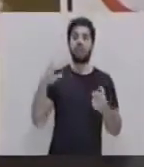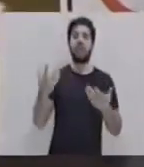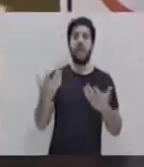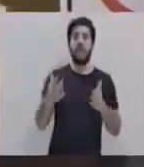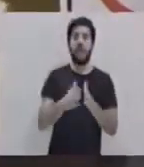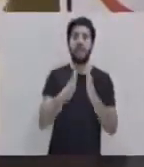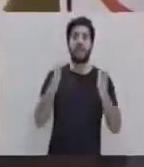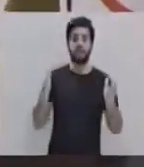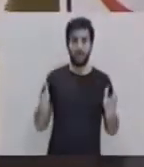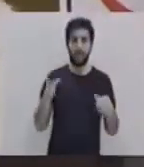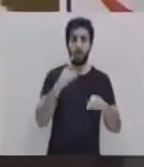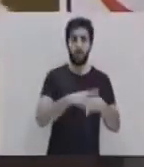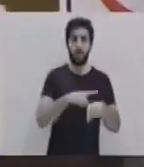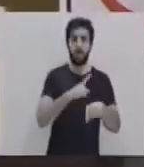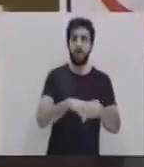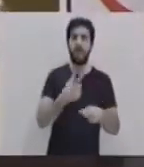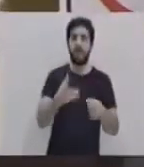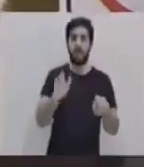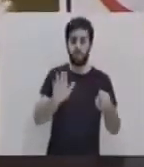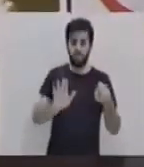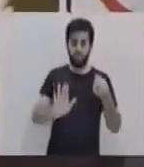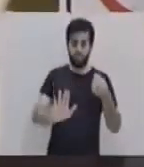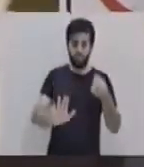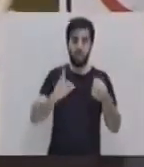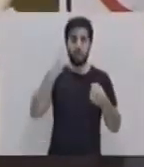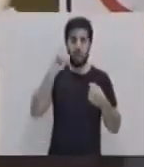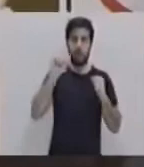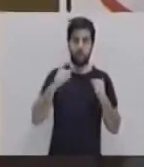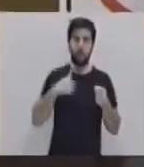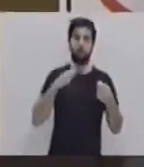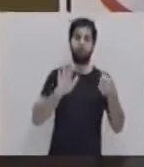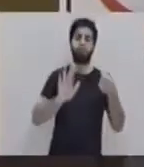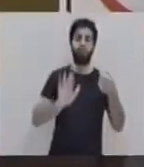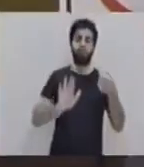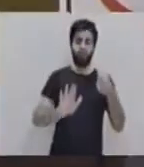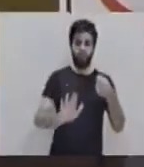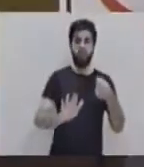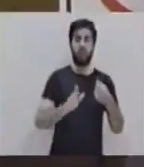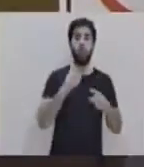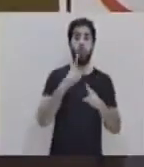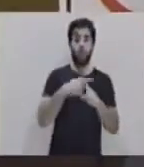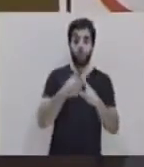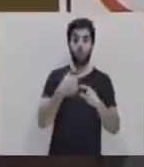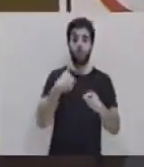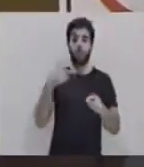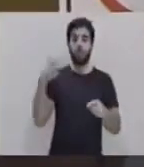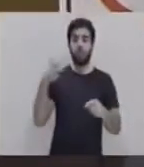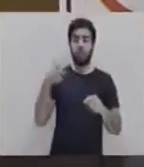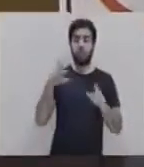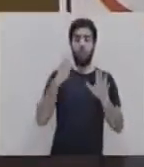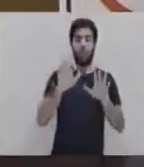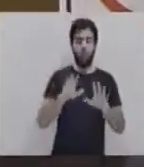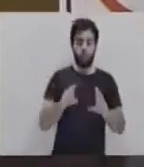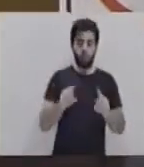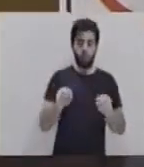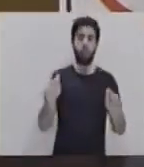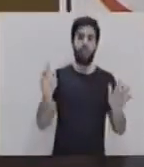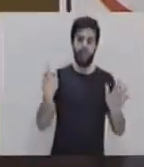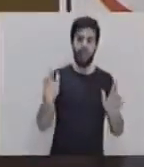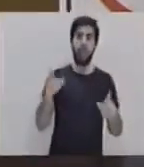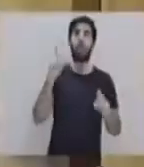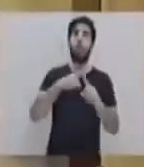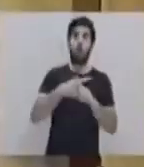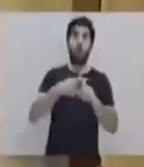un espacio de tiempo, ¿verdad? Y en espacio físico para poder detener el vehículo. Al momento de que por la lluvia hay